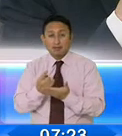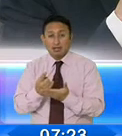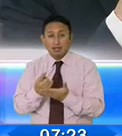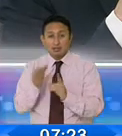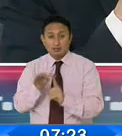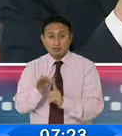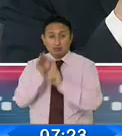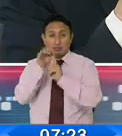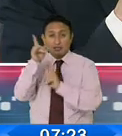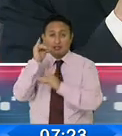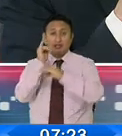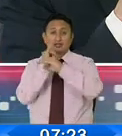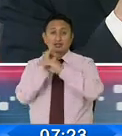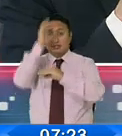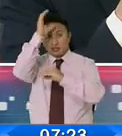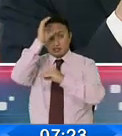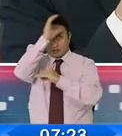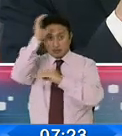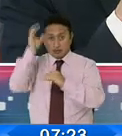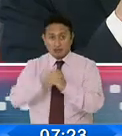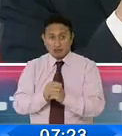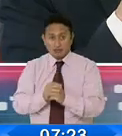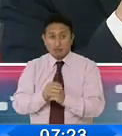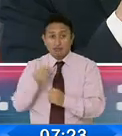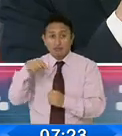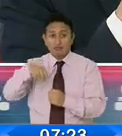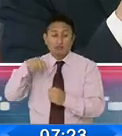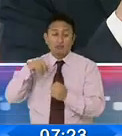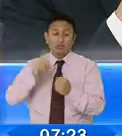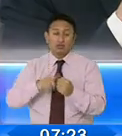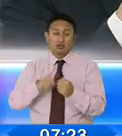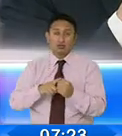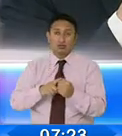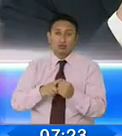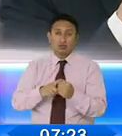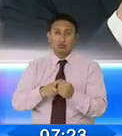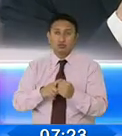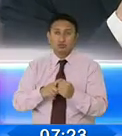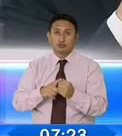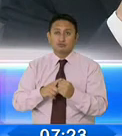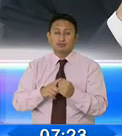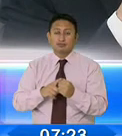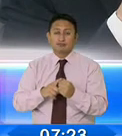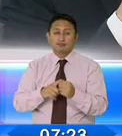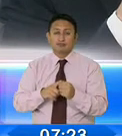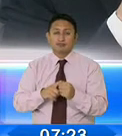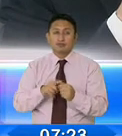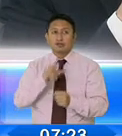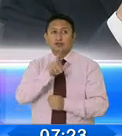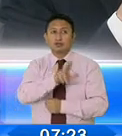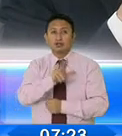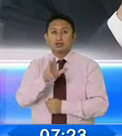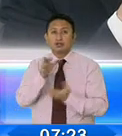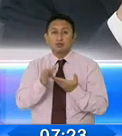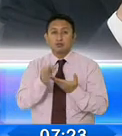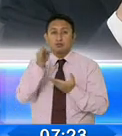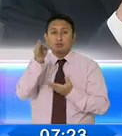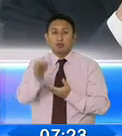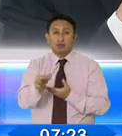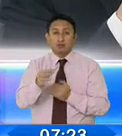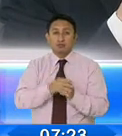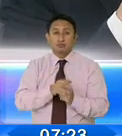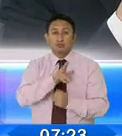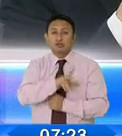la Iglesia Católica, en el Distrito Metropolitano de Quito, nosotros dentro de las 33 parroquias rurales y